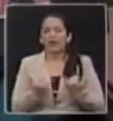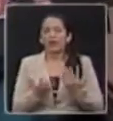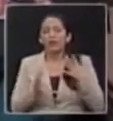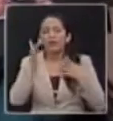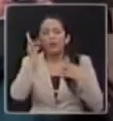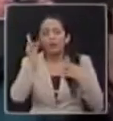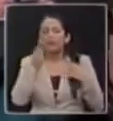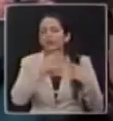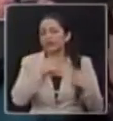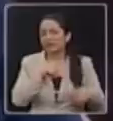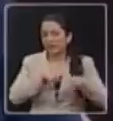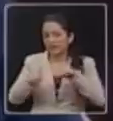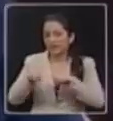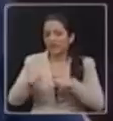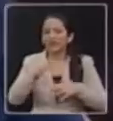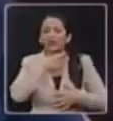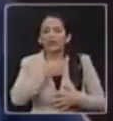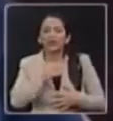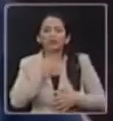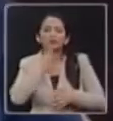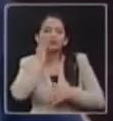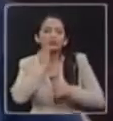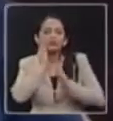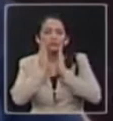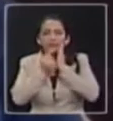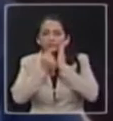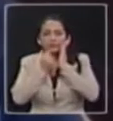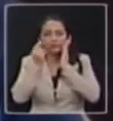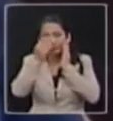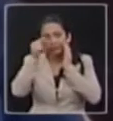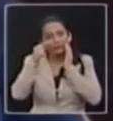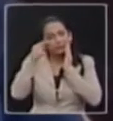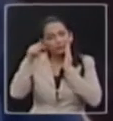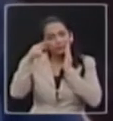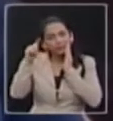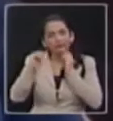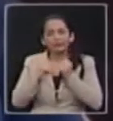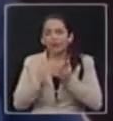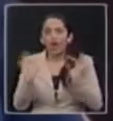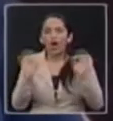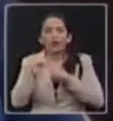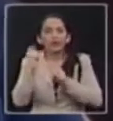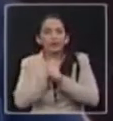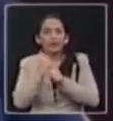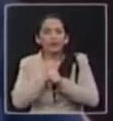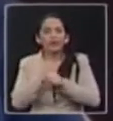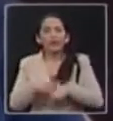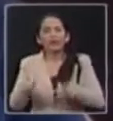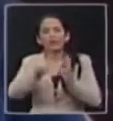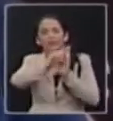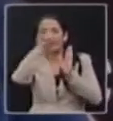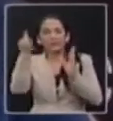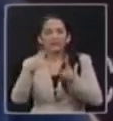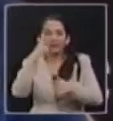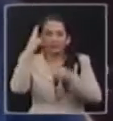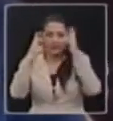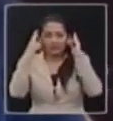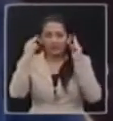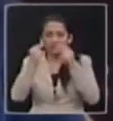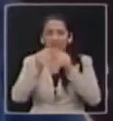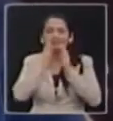las personas que se han puesto sus salones de belleza, bueno, es para todo público, el taller de Mabe Otino. Ese taller cuesta